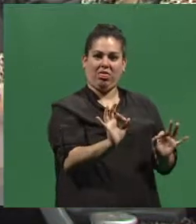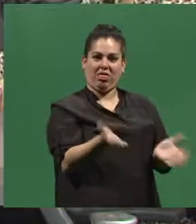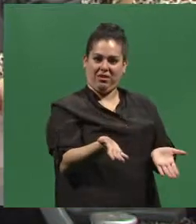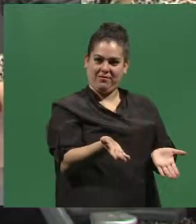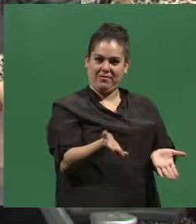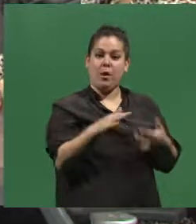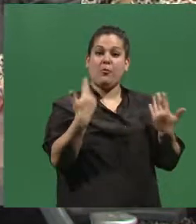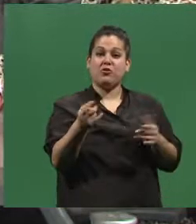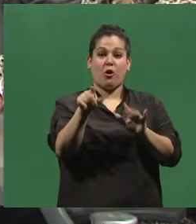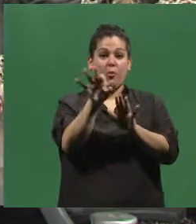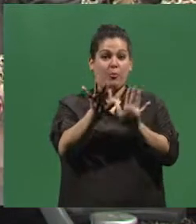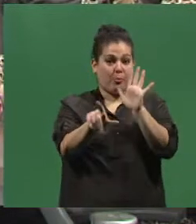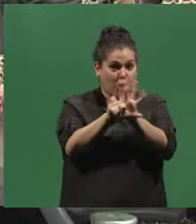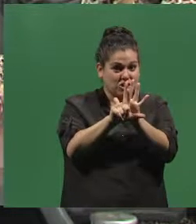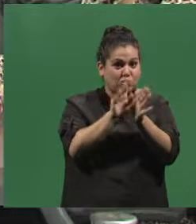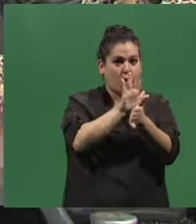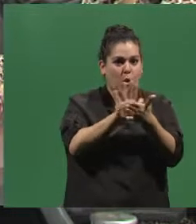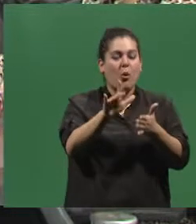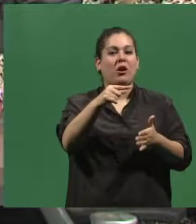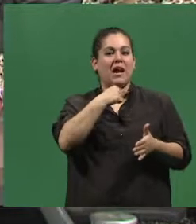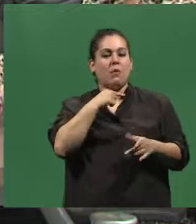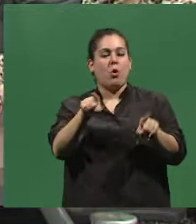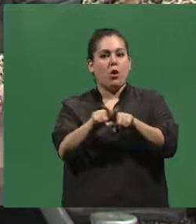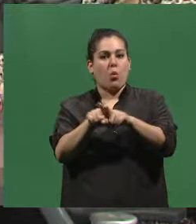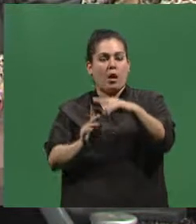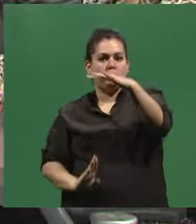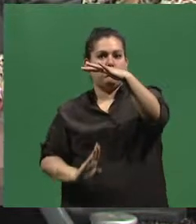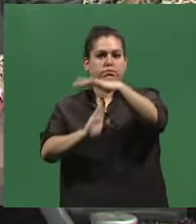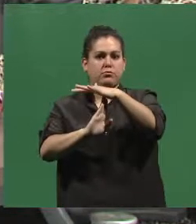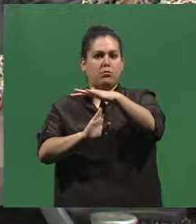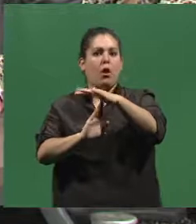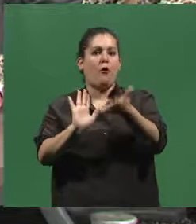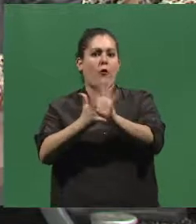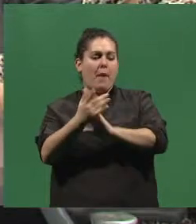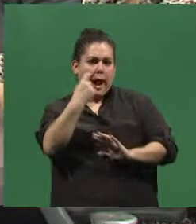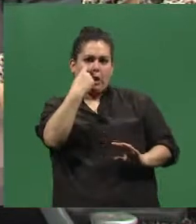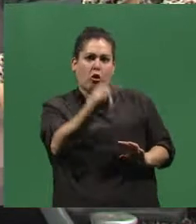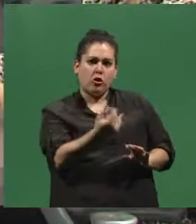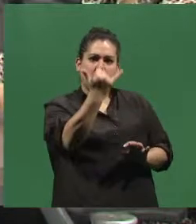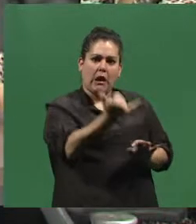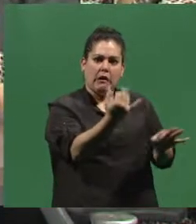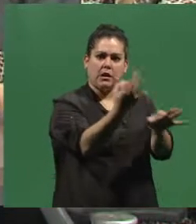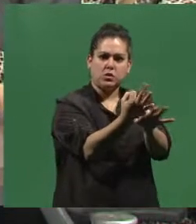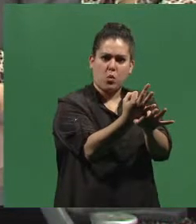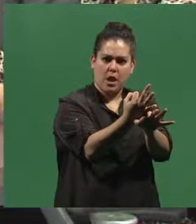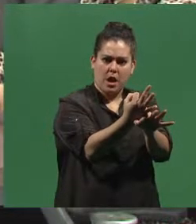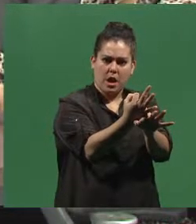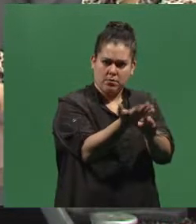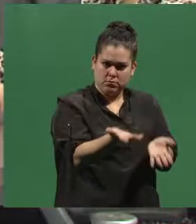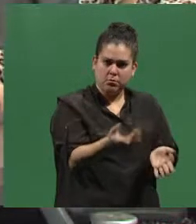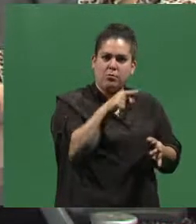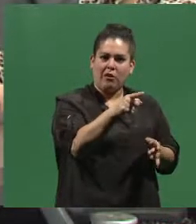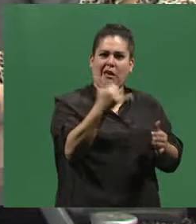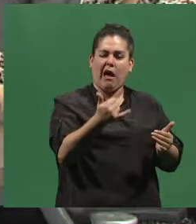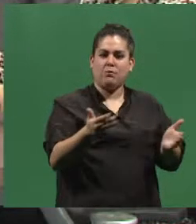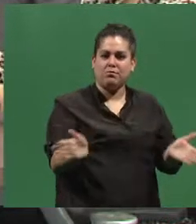proyecto incluíamos que la autoridad de aplicación defina y difunda los criterios del reconocimiento a las instituciones